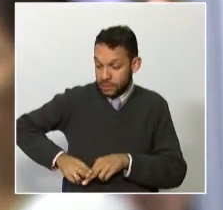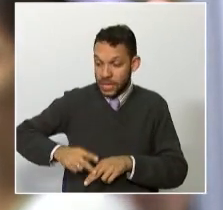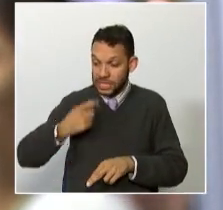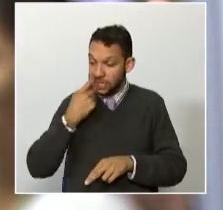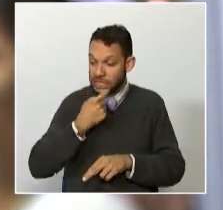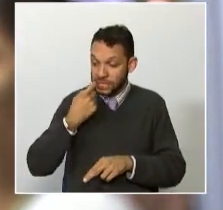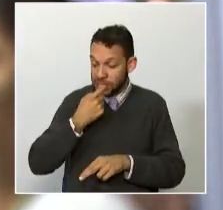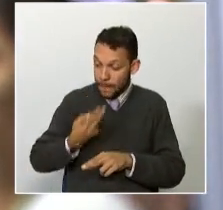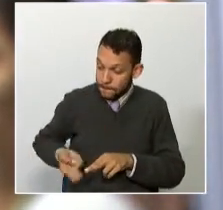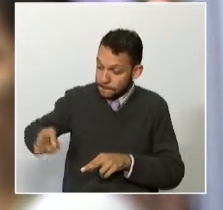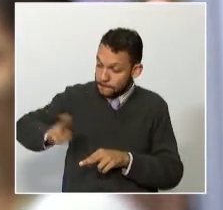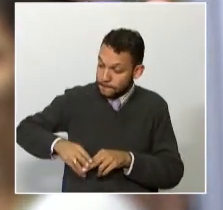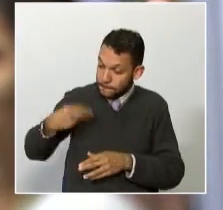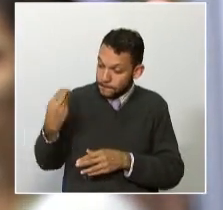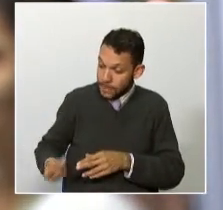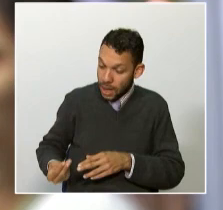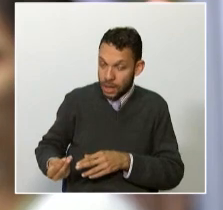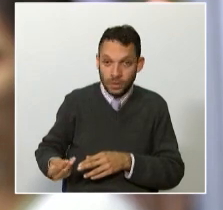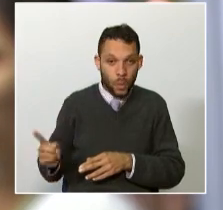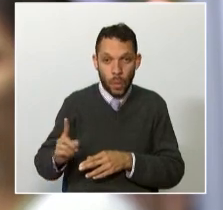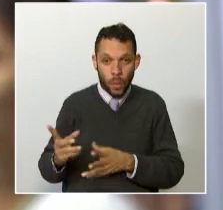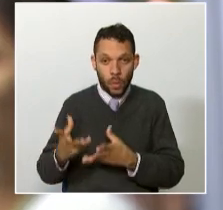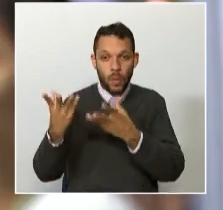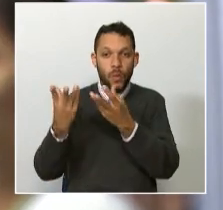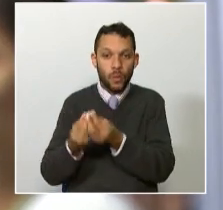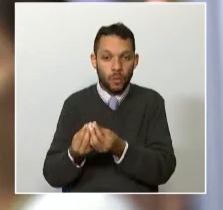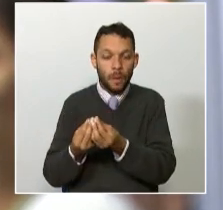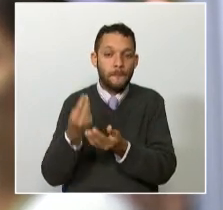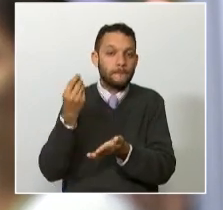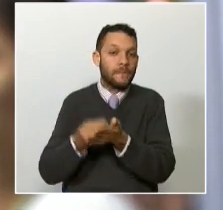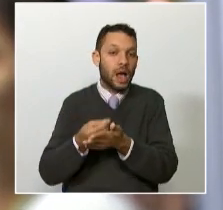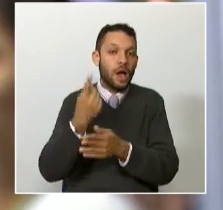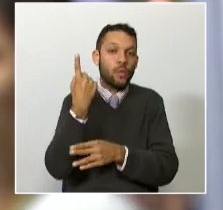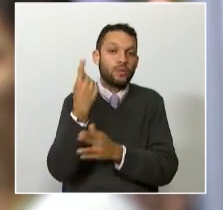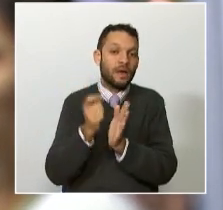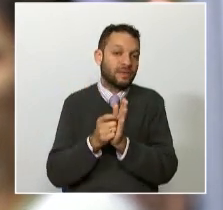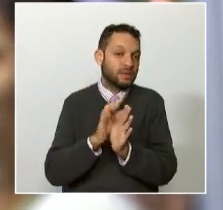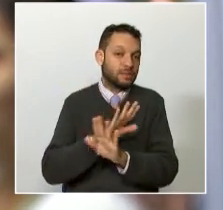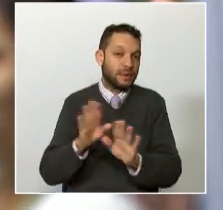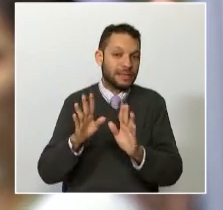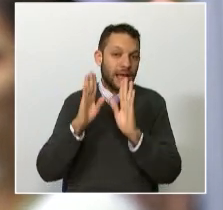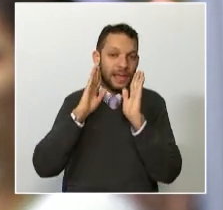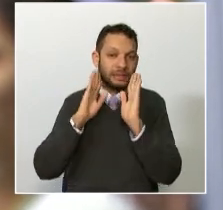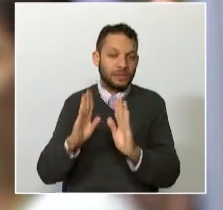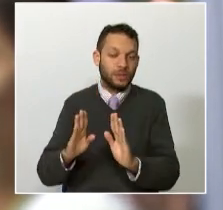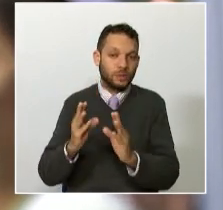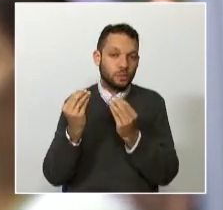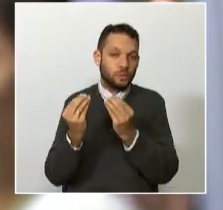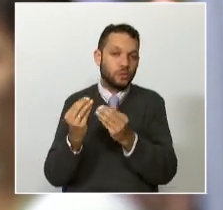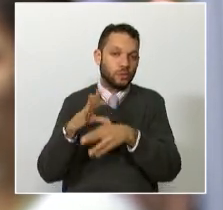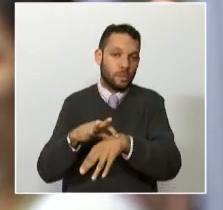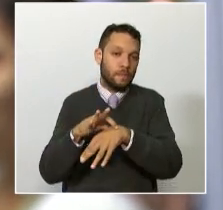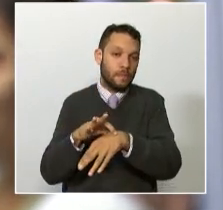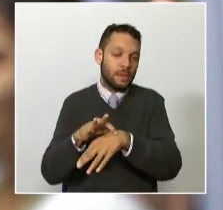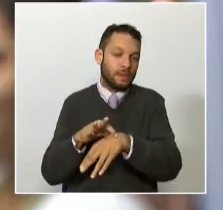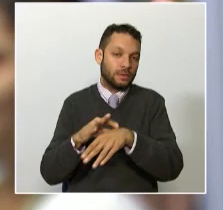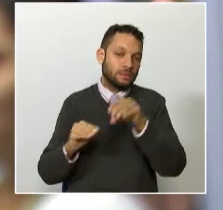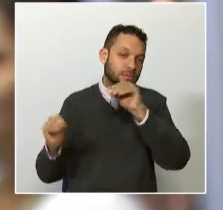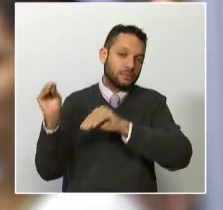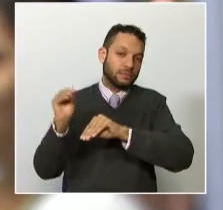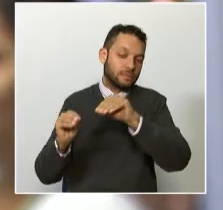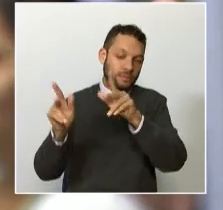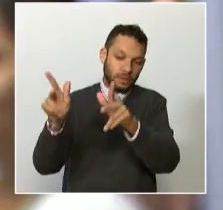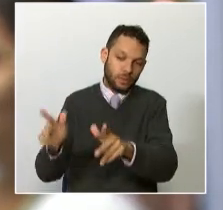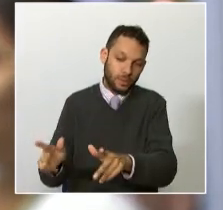ni la fisioterapeuta, porque es que esa es nuestra finalidad, por lo menos en nuestros parques de la salud. Hacer ese equipo en conjunto y